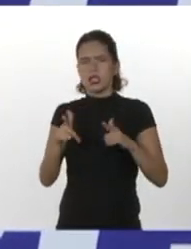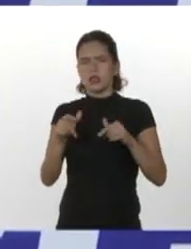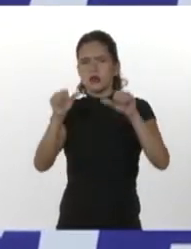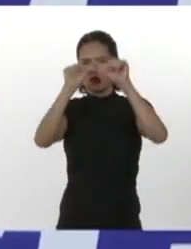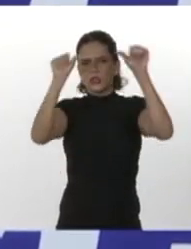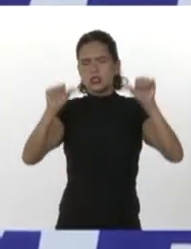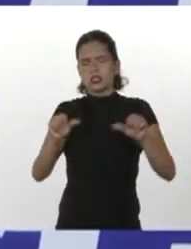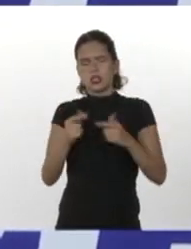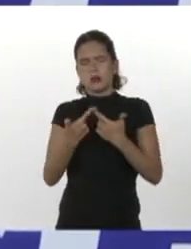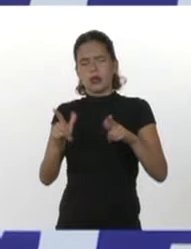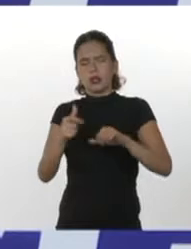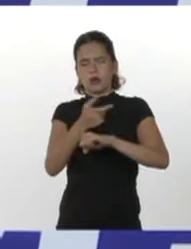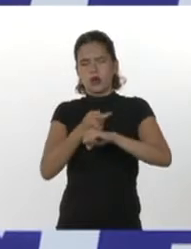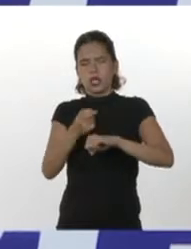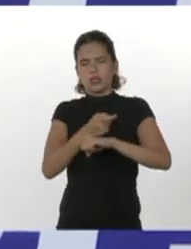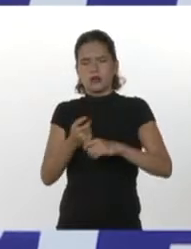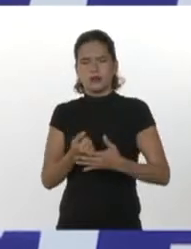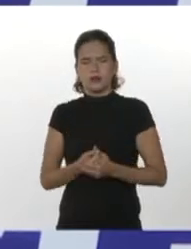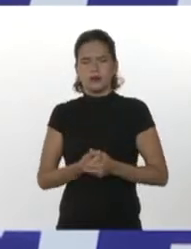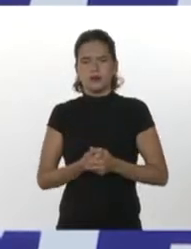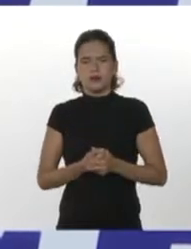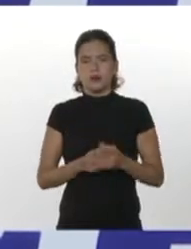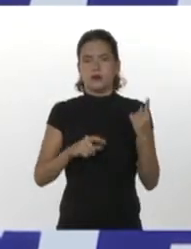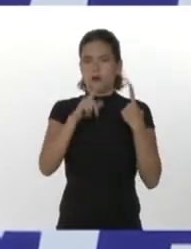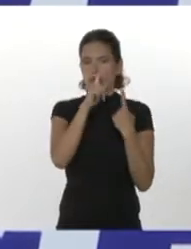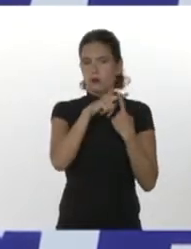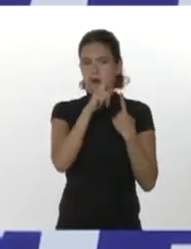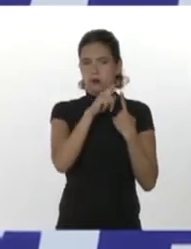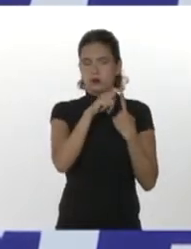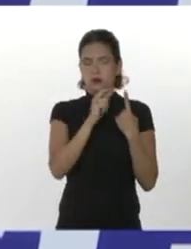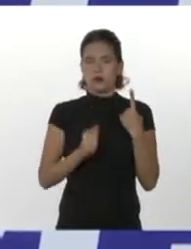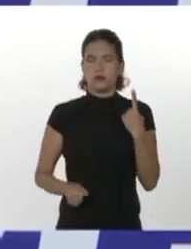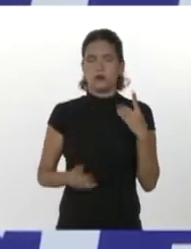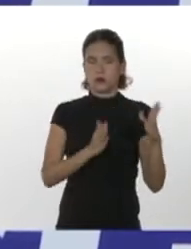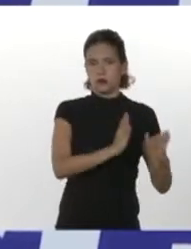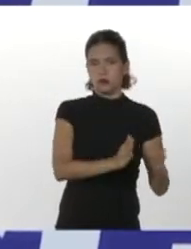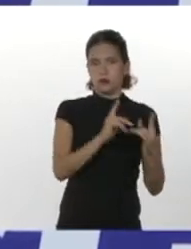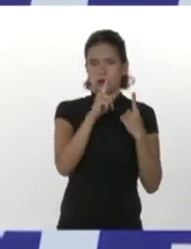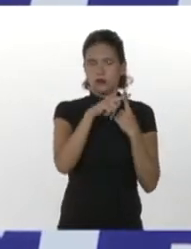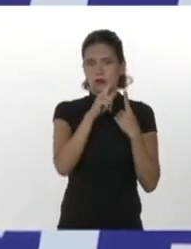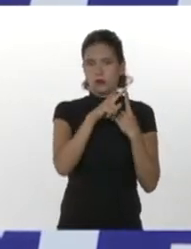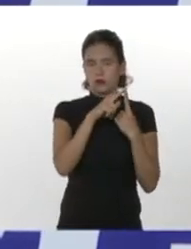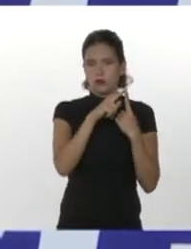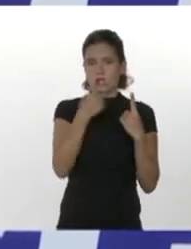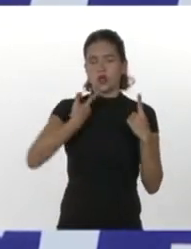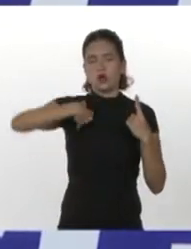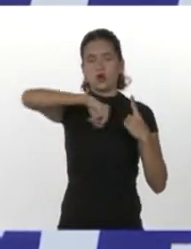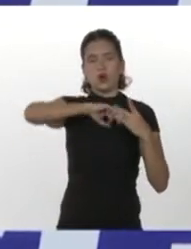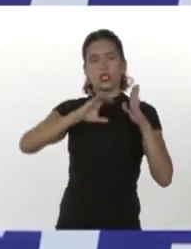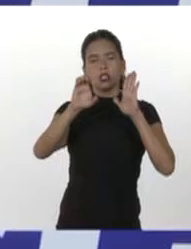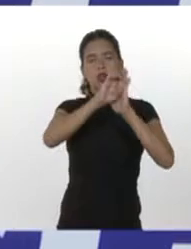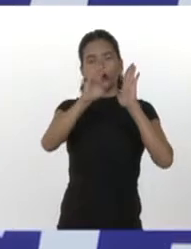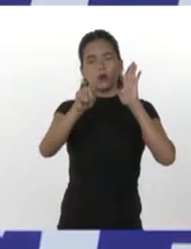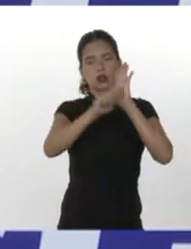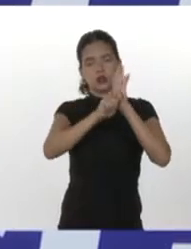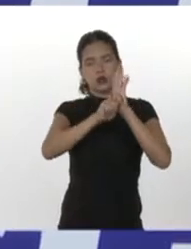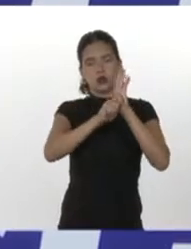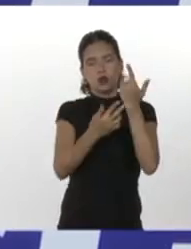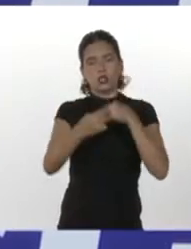sistema democrático. El primer componente es nuestra Constitución de la